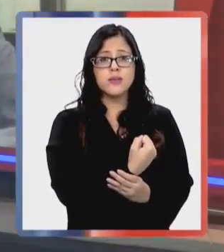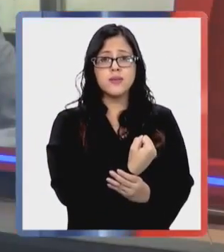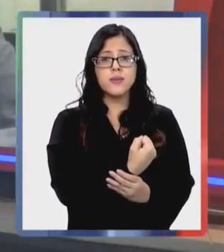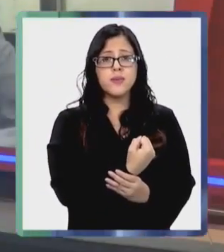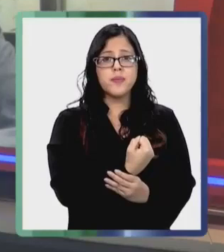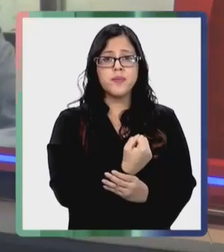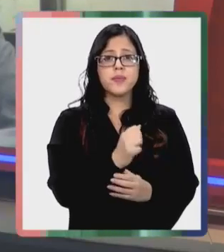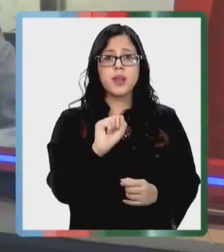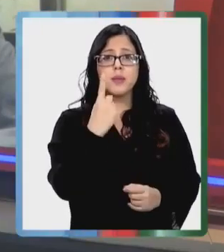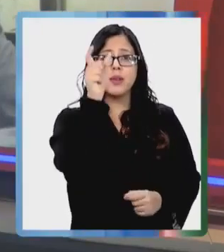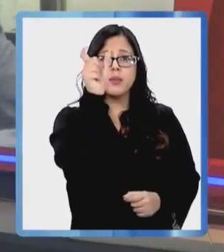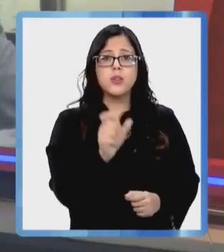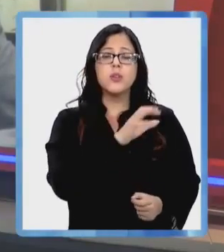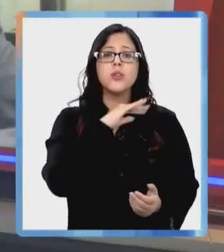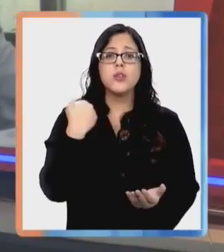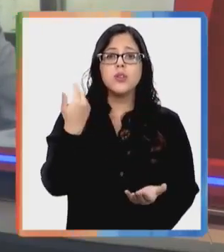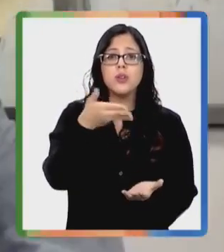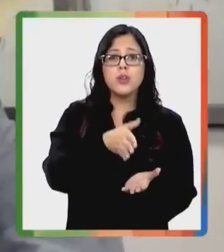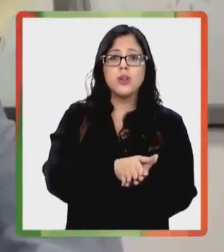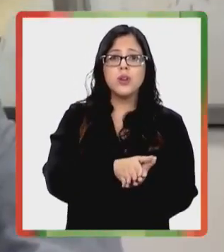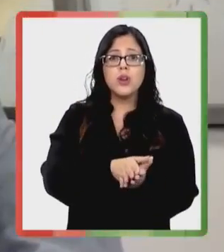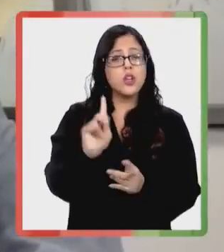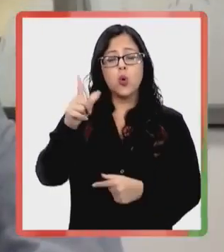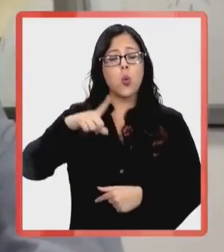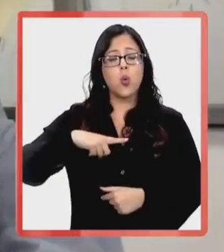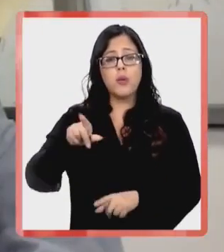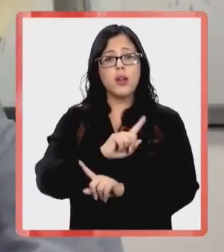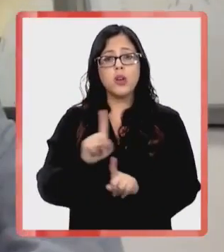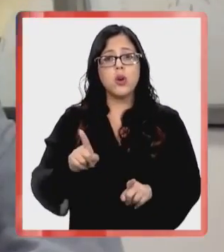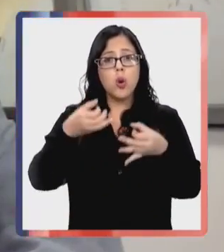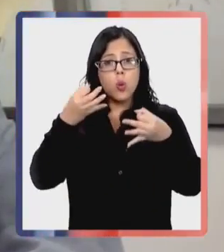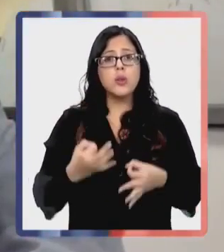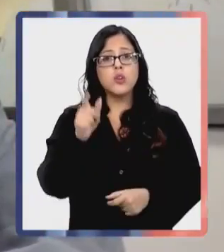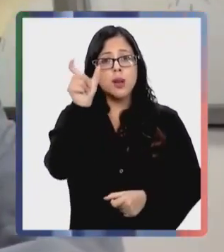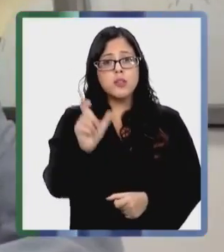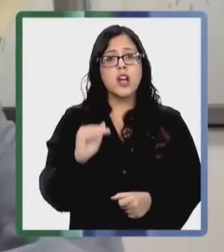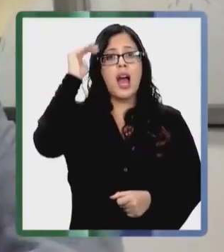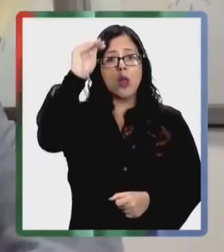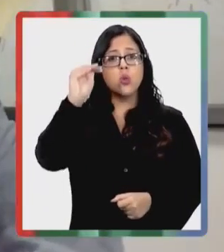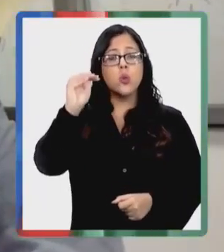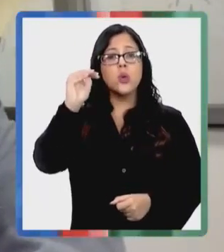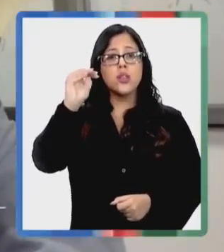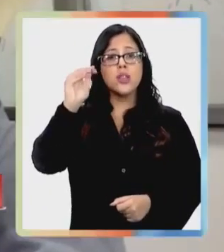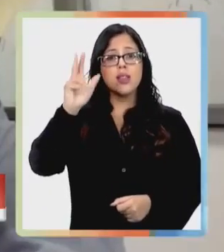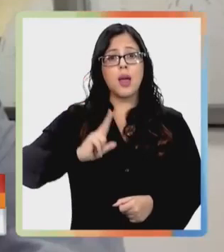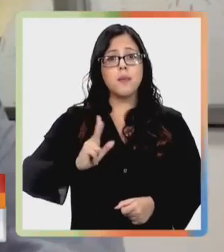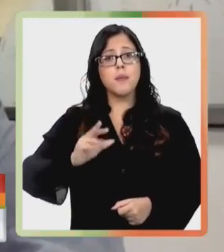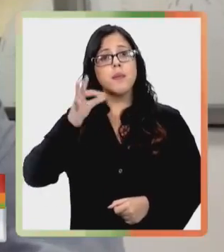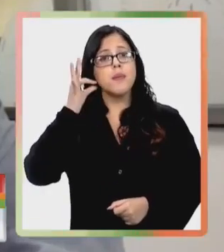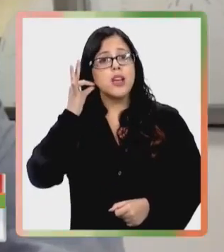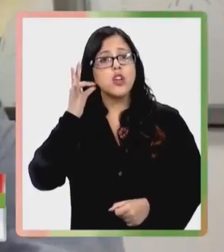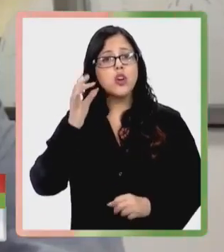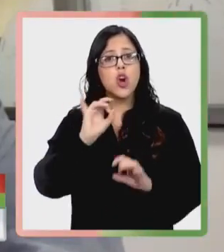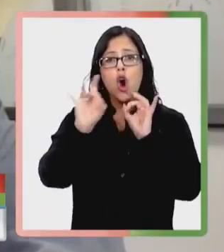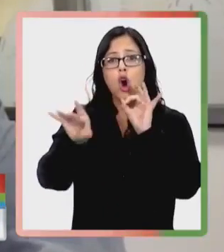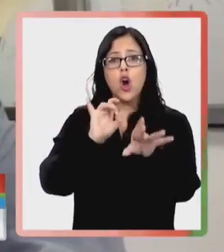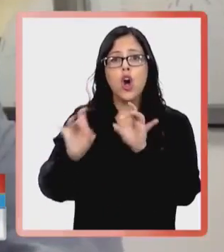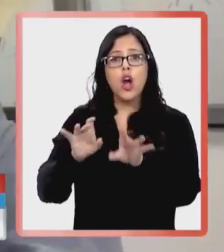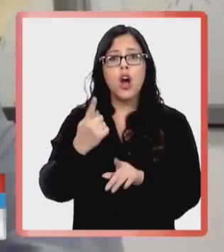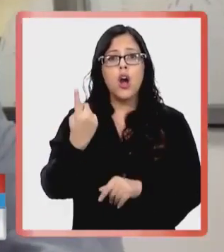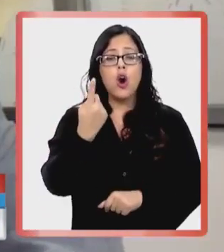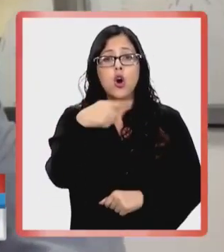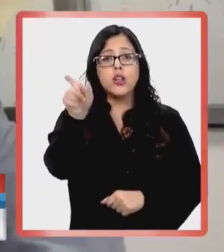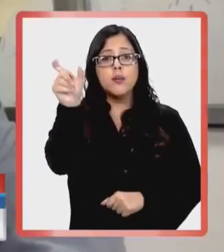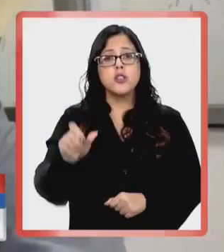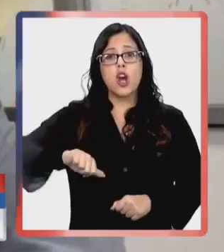de las primeras personas que falleció, y no quiero culpar a nadie, fue justamente una adulta mayor cuyo contagio se